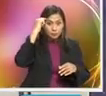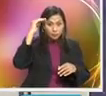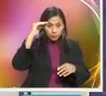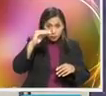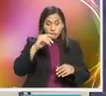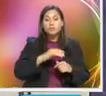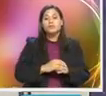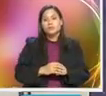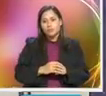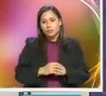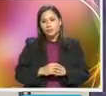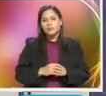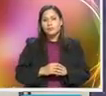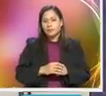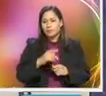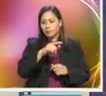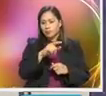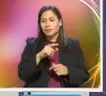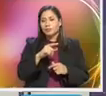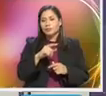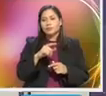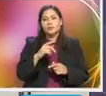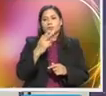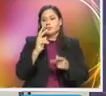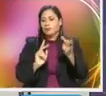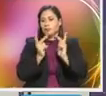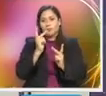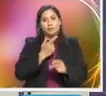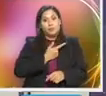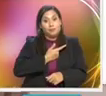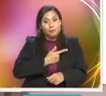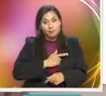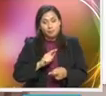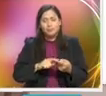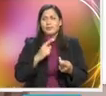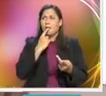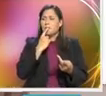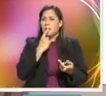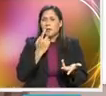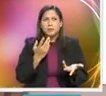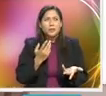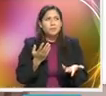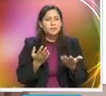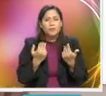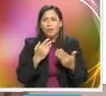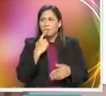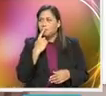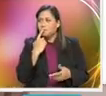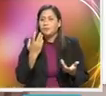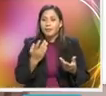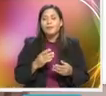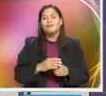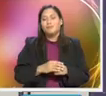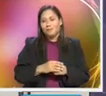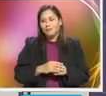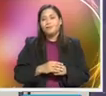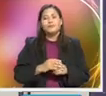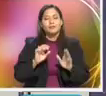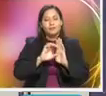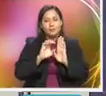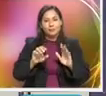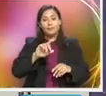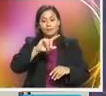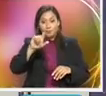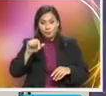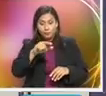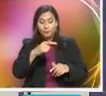una dieta pues de reducción, no te gustan las verduras, te saben insípidas, entonces es momento de que se llene. Imagínate si